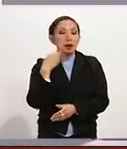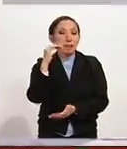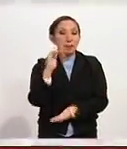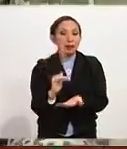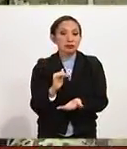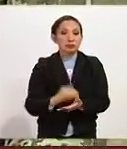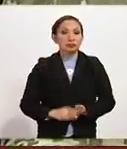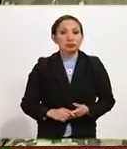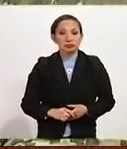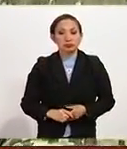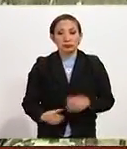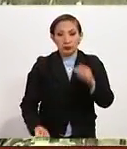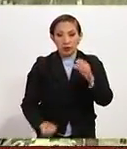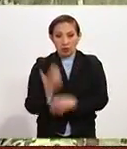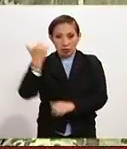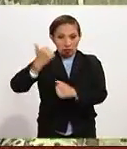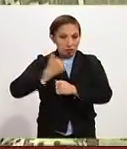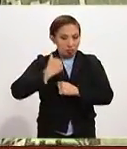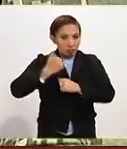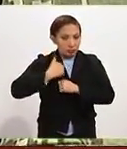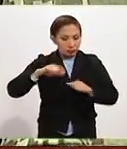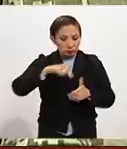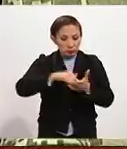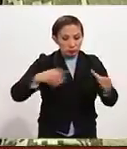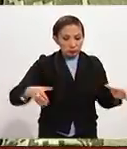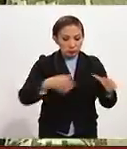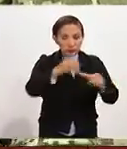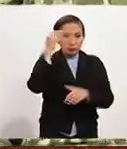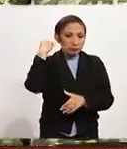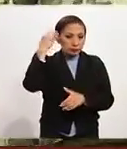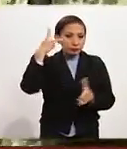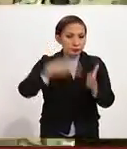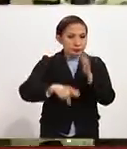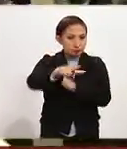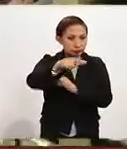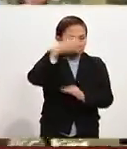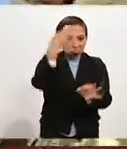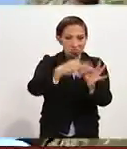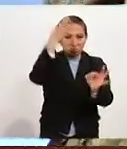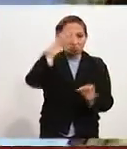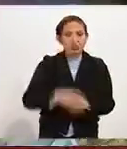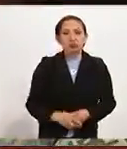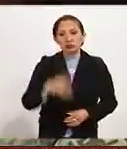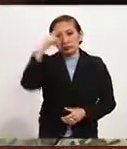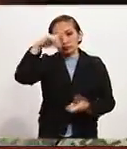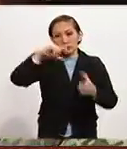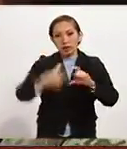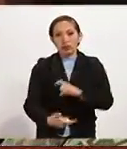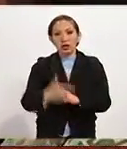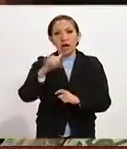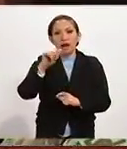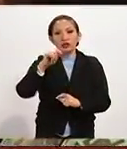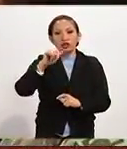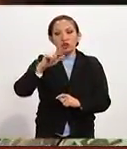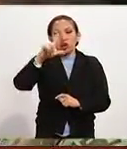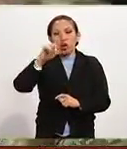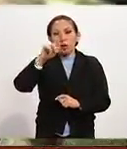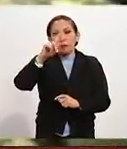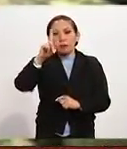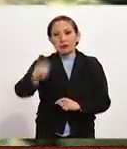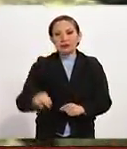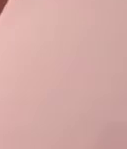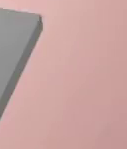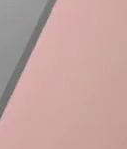menos. El nuevo cuartel militar estará listo en marzo de 2017. Para México al Día, Antonio